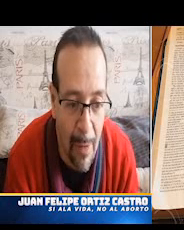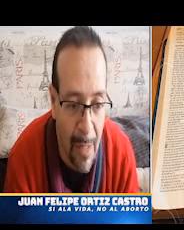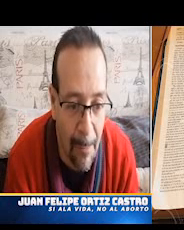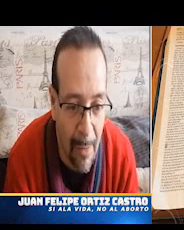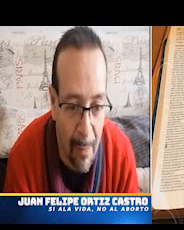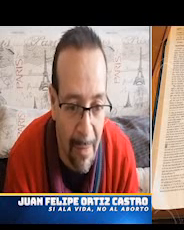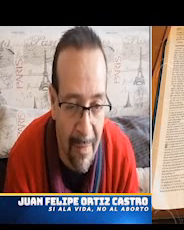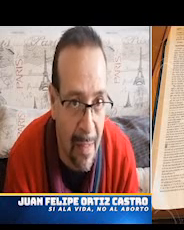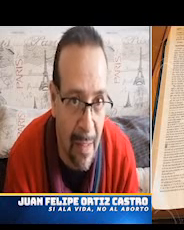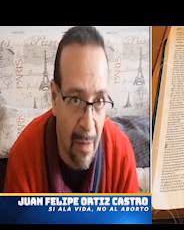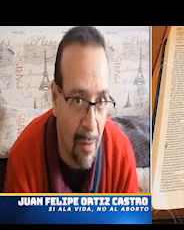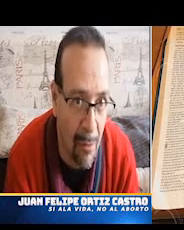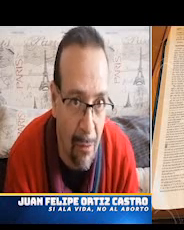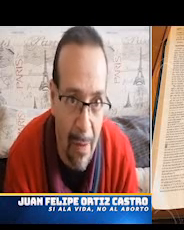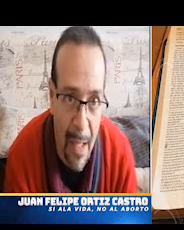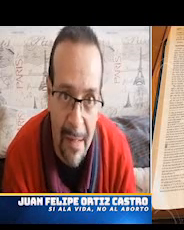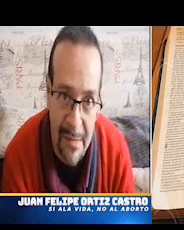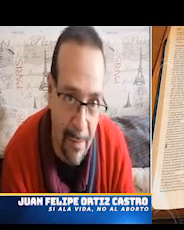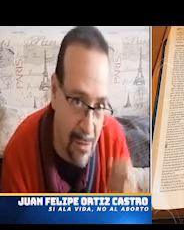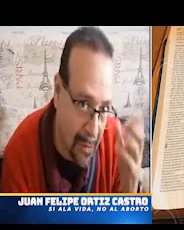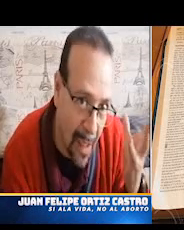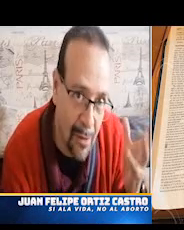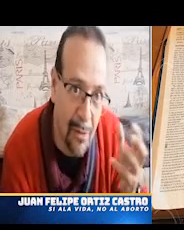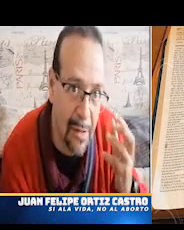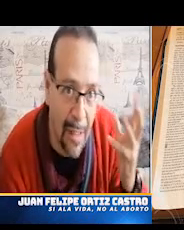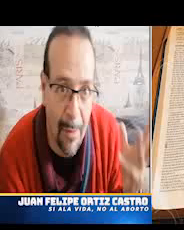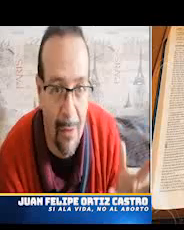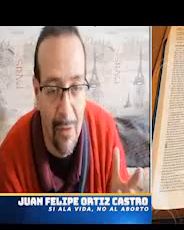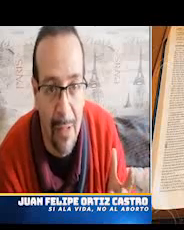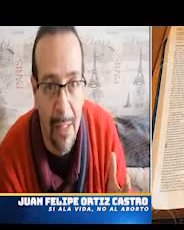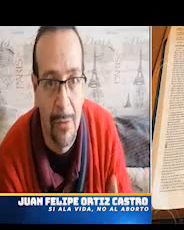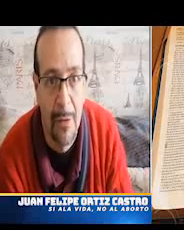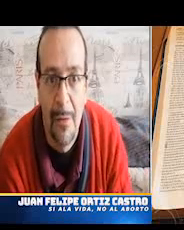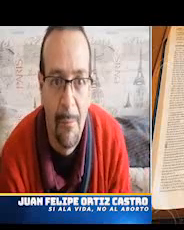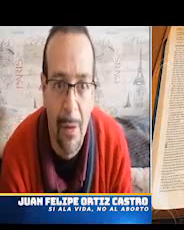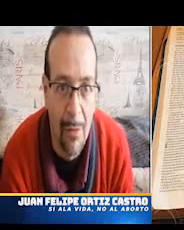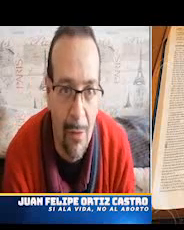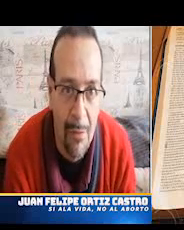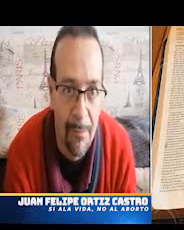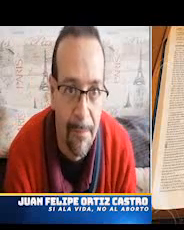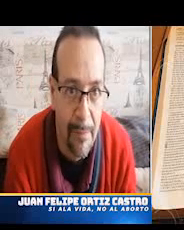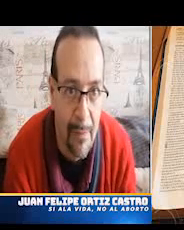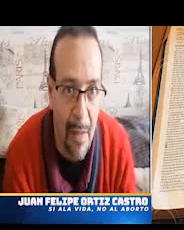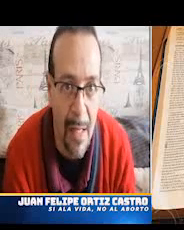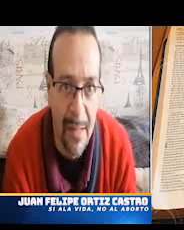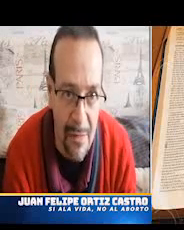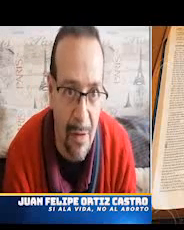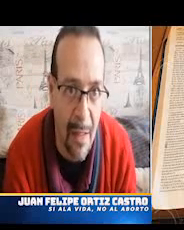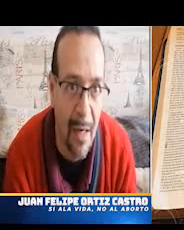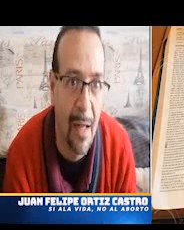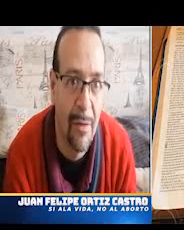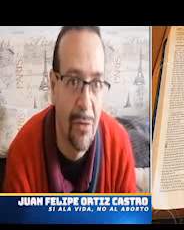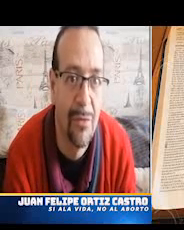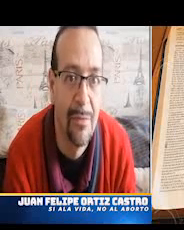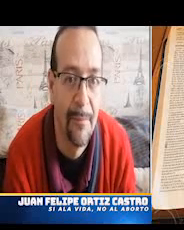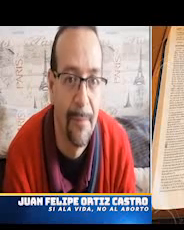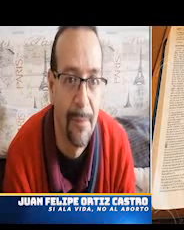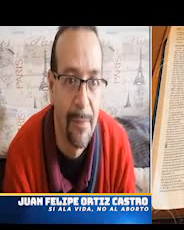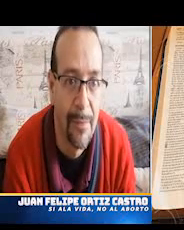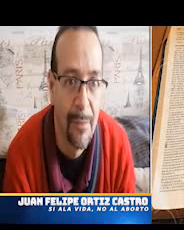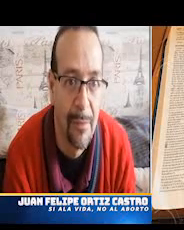María hubiera podido pensar que era una locura, que estaba soñando, que estaba alucinando. Pero no, ella quiso creerle a